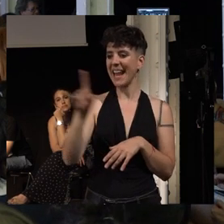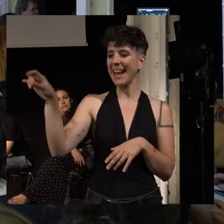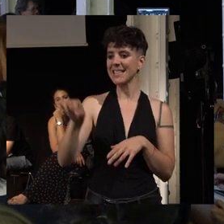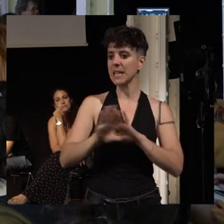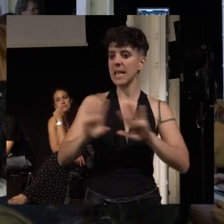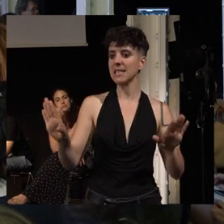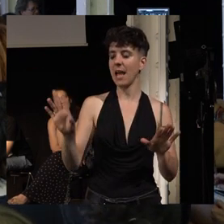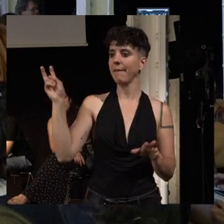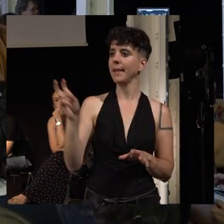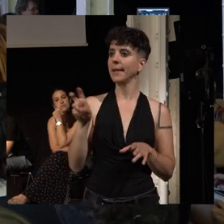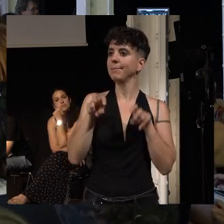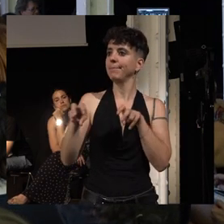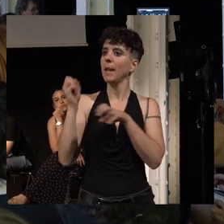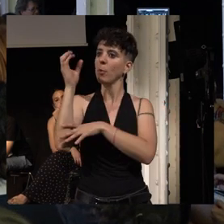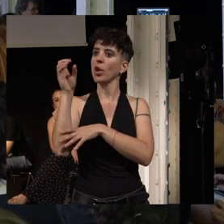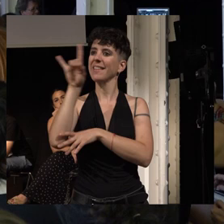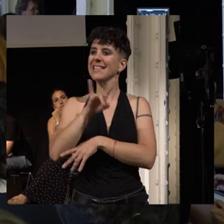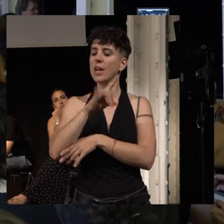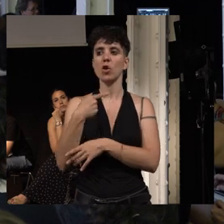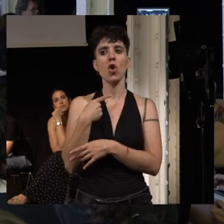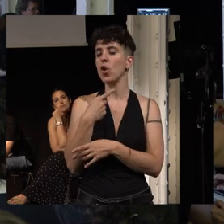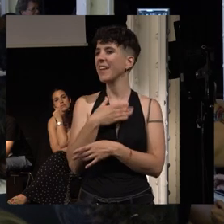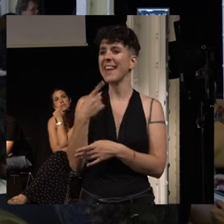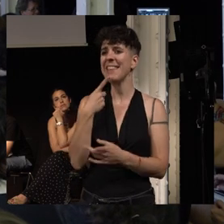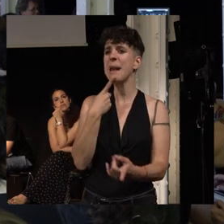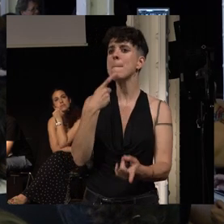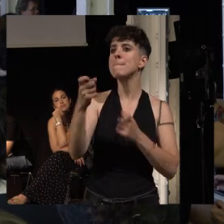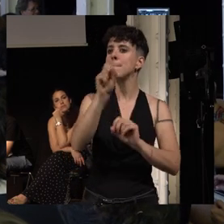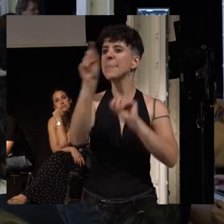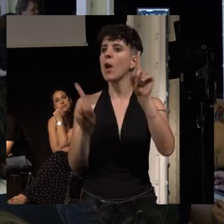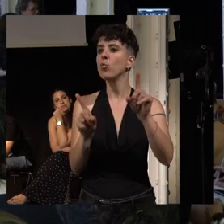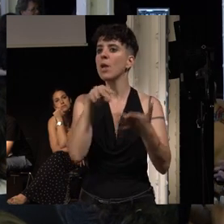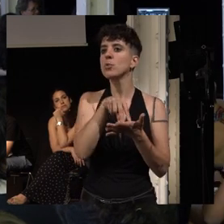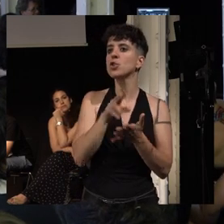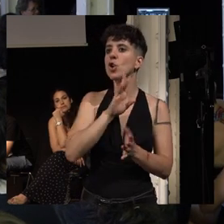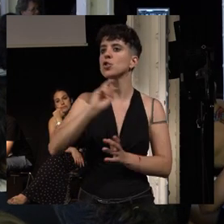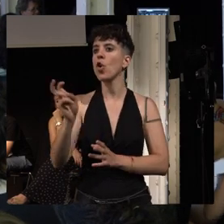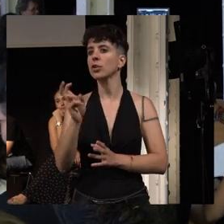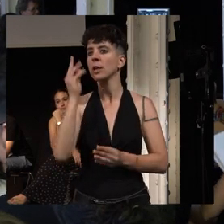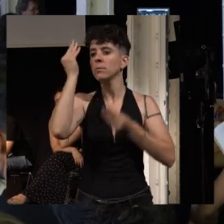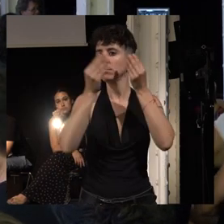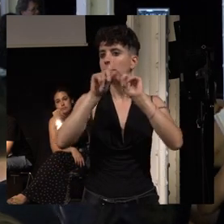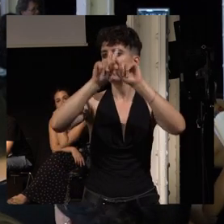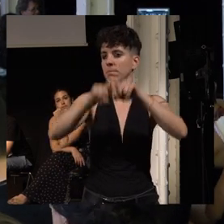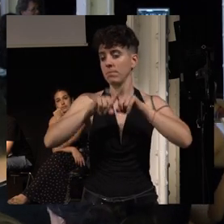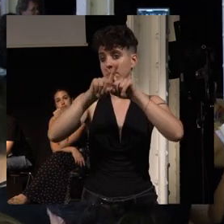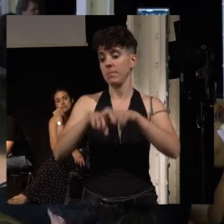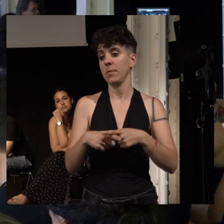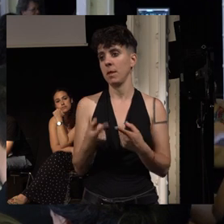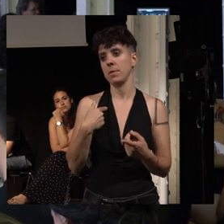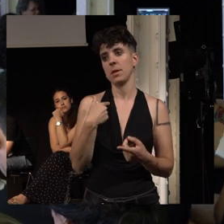que hay que hacer, ¿sí? Y es reformular desde donde preguntas. Entonces, me parecía